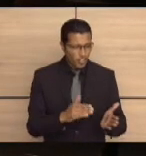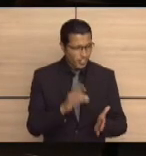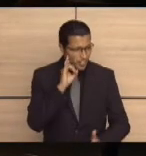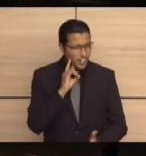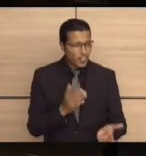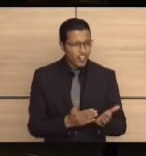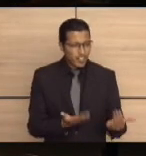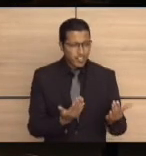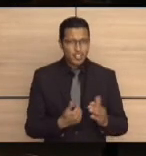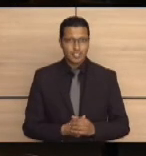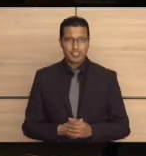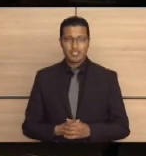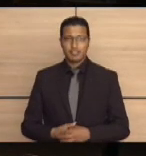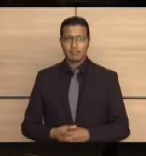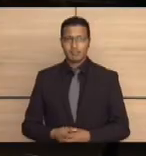Otra vez esa.